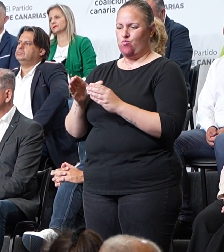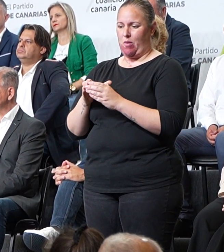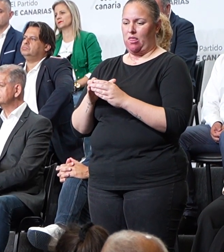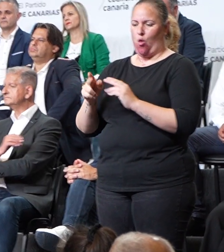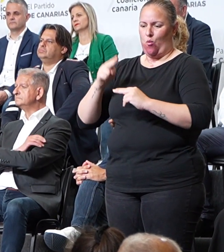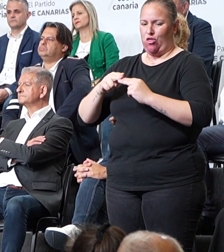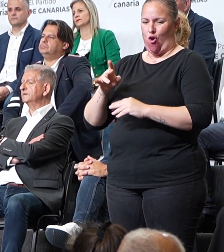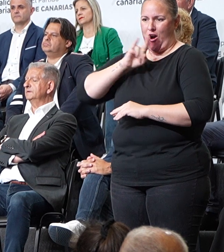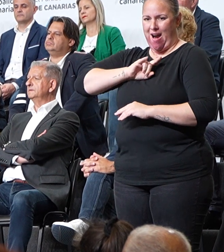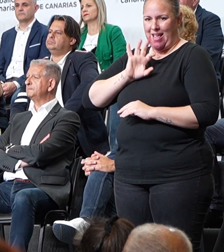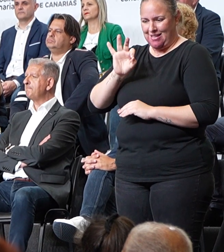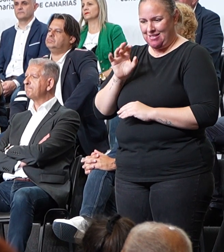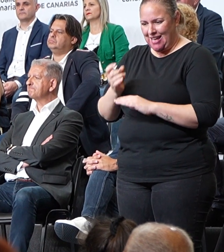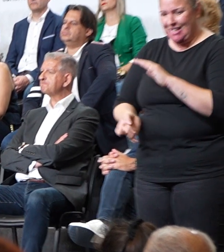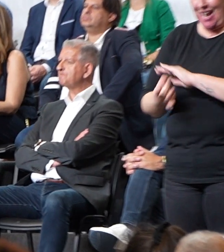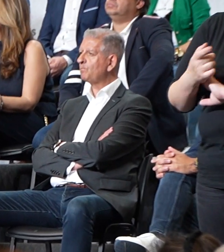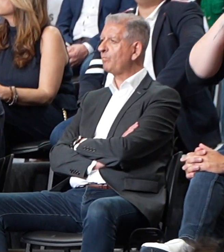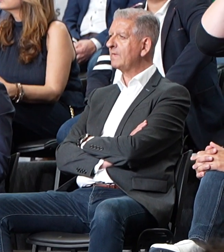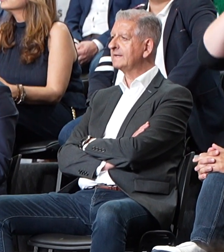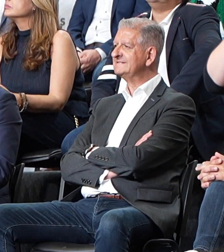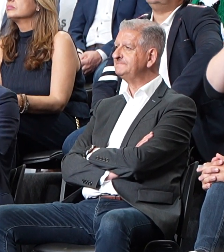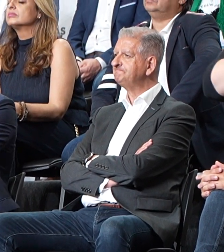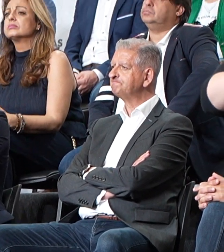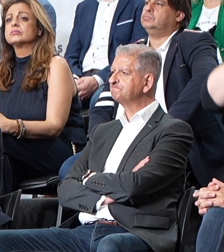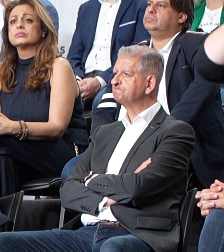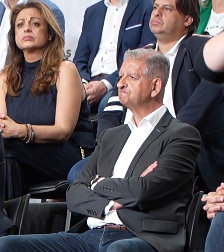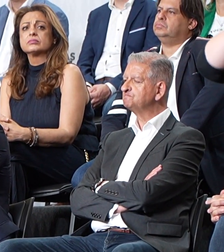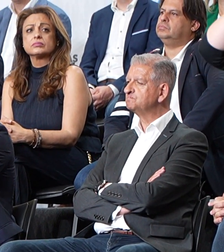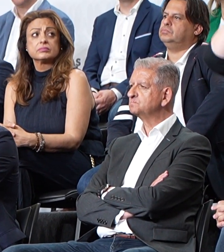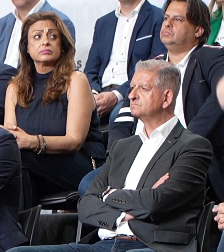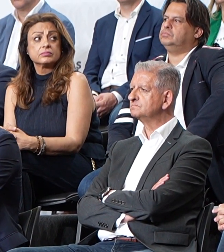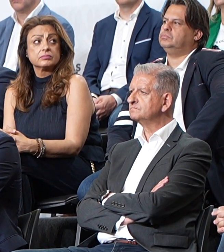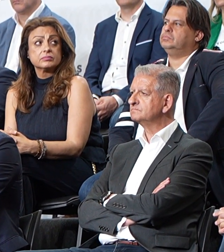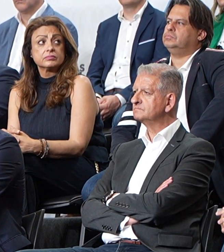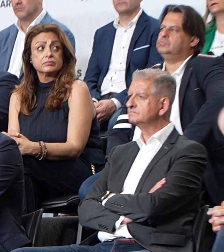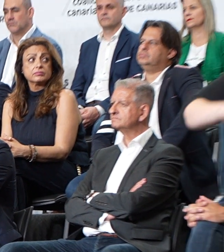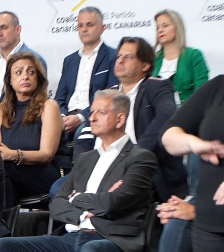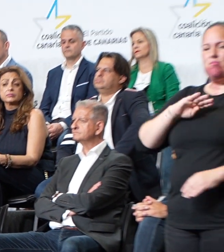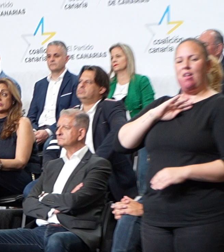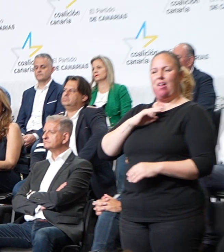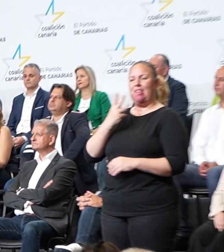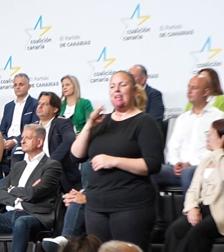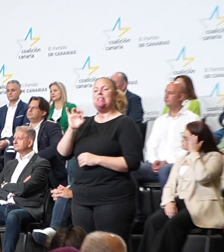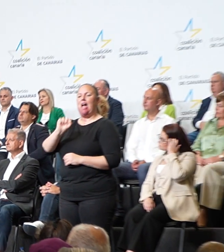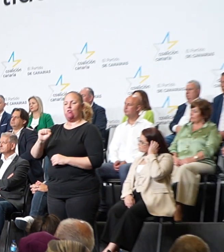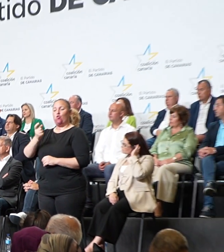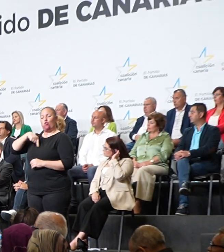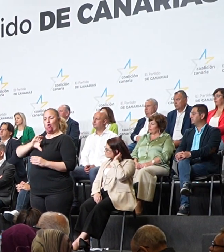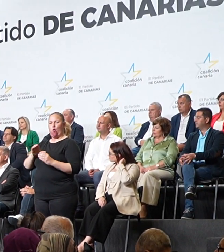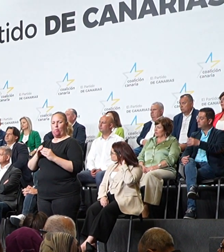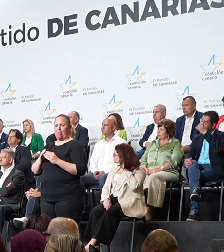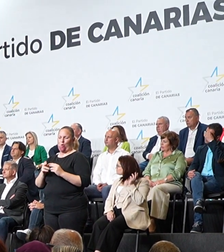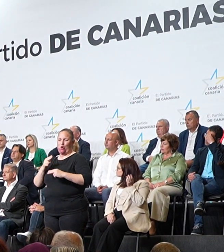Canarias, que nació aquí, de los pueblos, de los barrios, de los municipios, cumple 30 años. somos todavía un partido